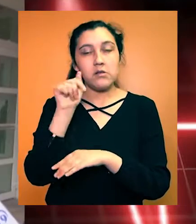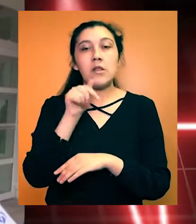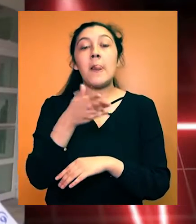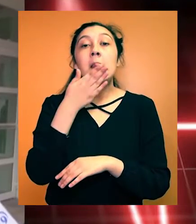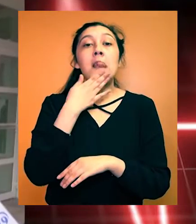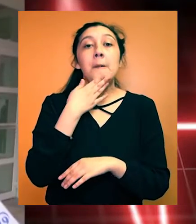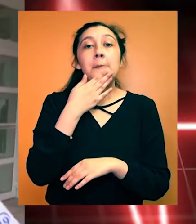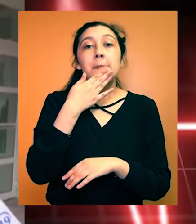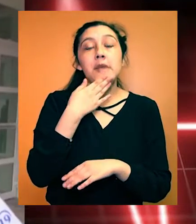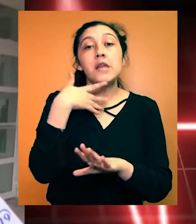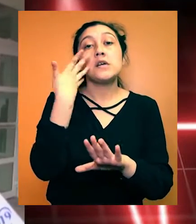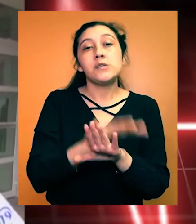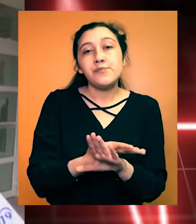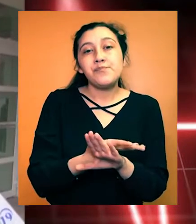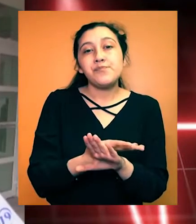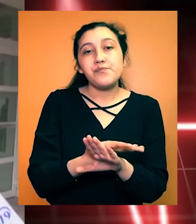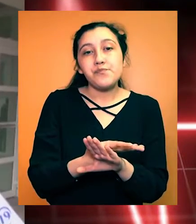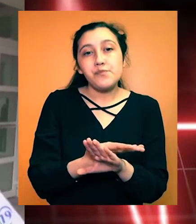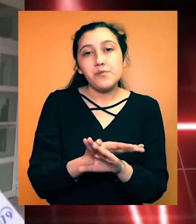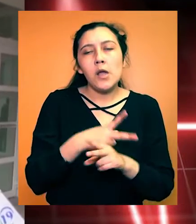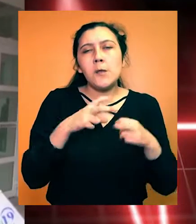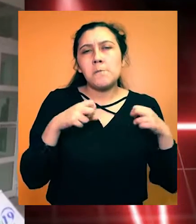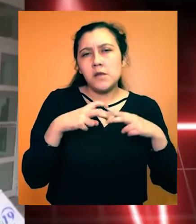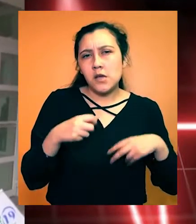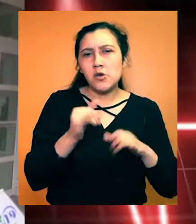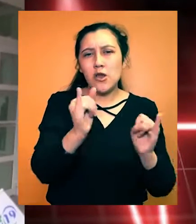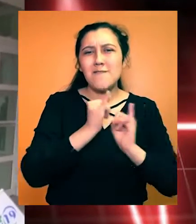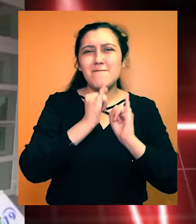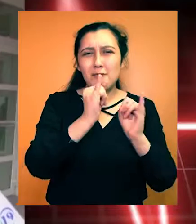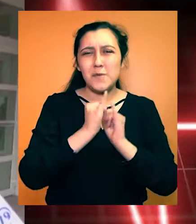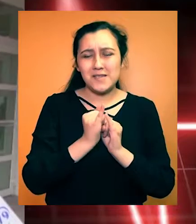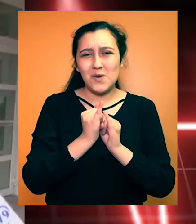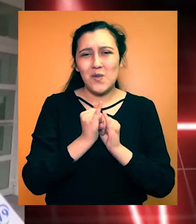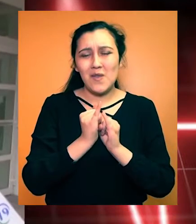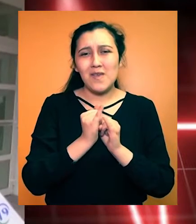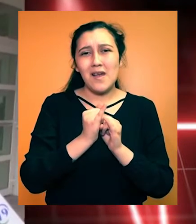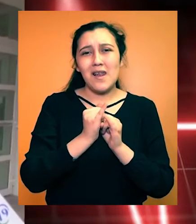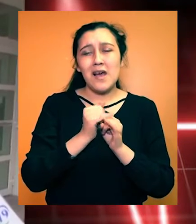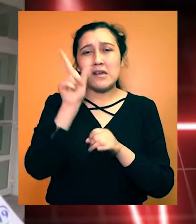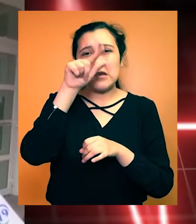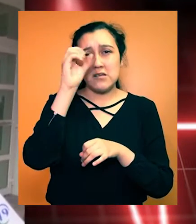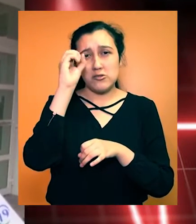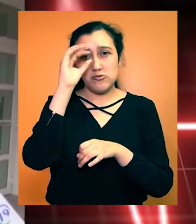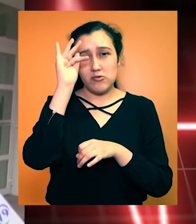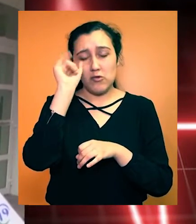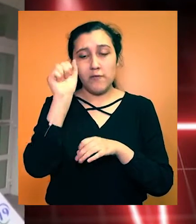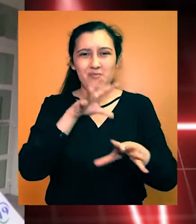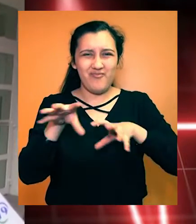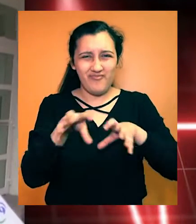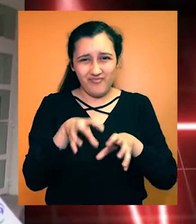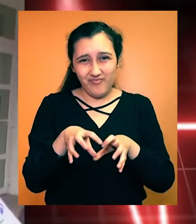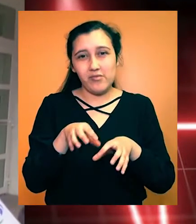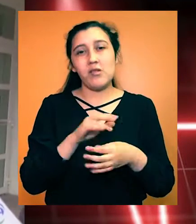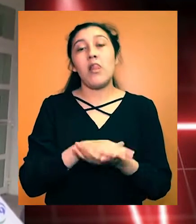ese sentido, además, existen antecedentes que dan cuenta de zamarreos directamente al cuerpo de Sofi